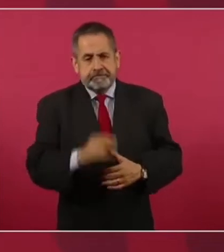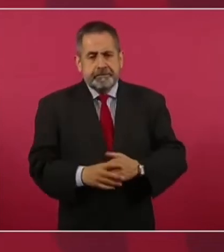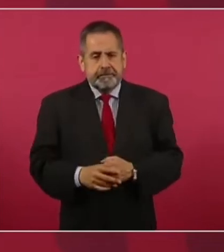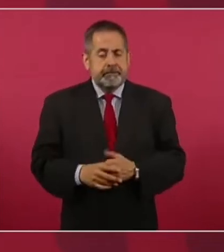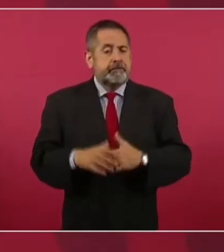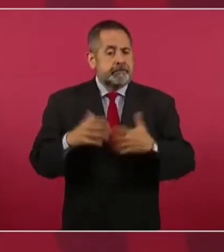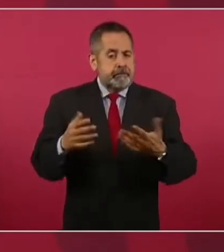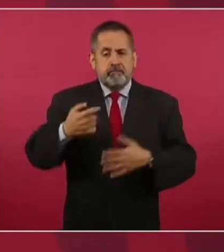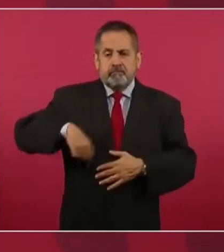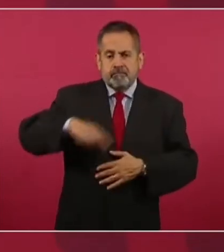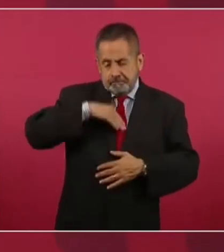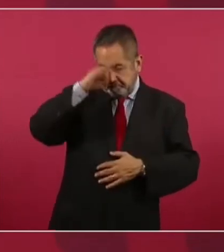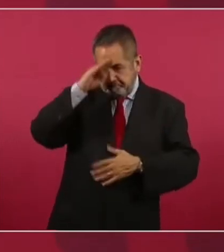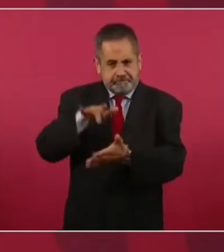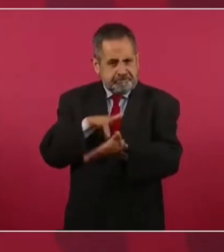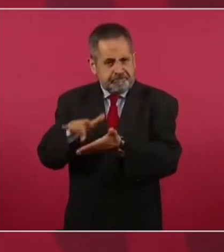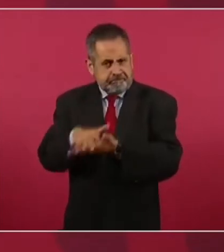Entonces lo que estamos haciendo es ayudando,